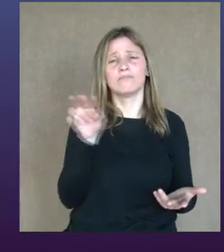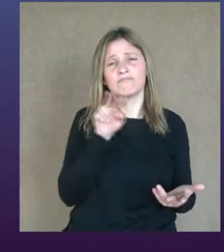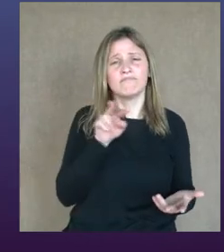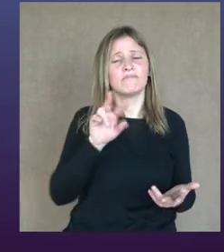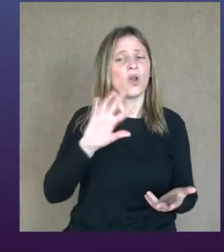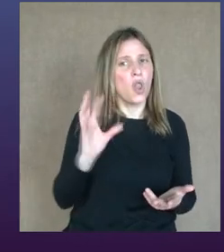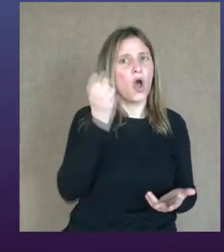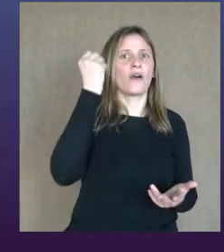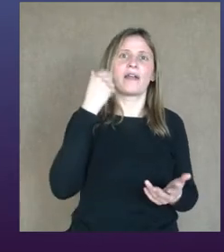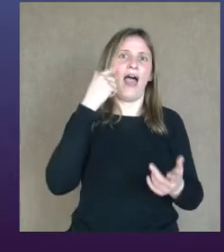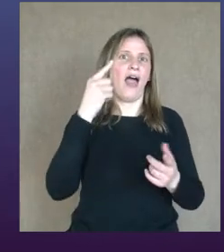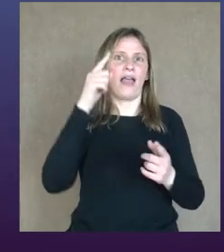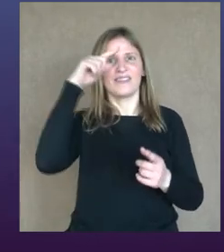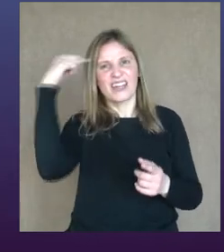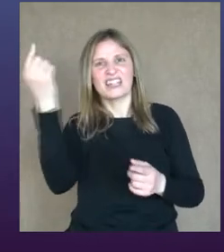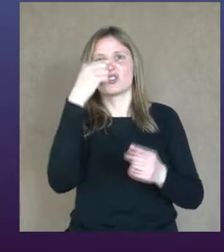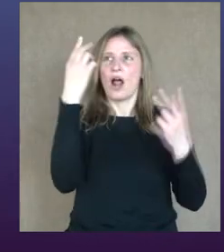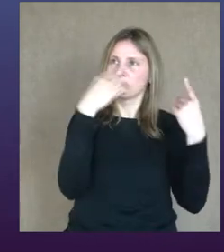estos circuitos internacionales?